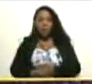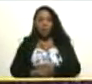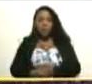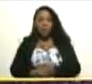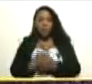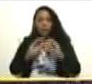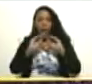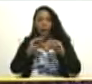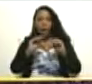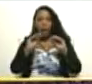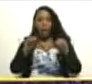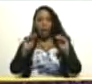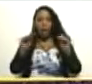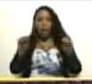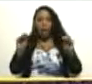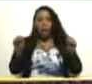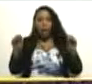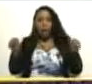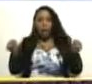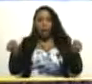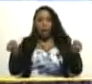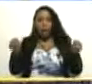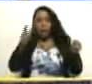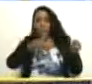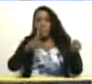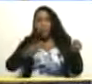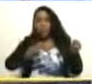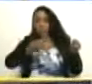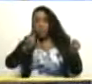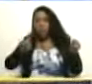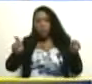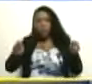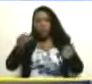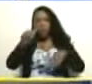convocante de este referéndum histórico, consultivo.